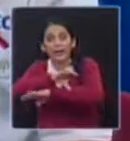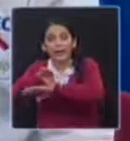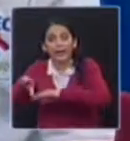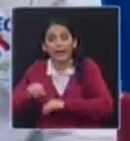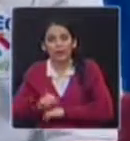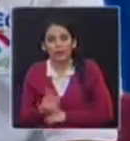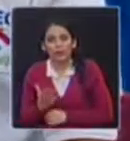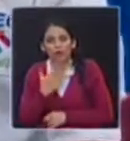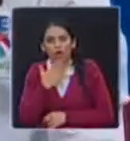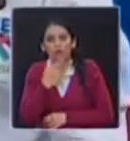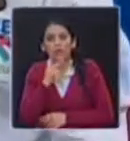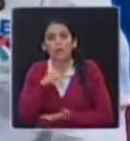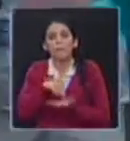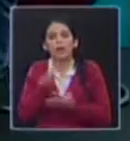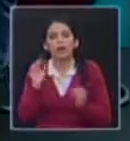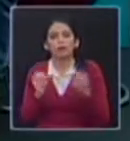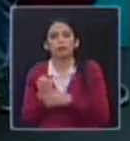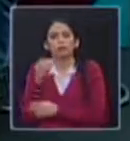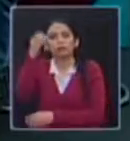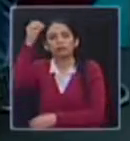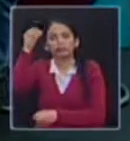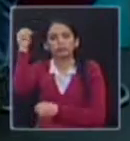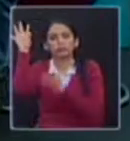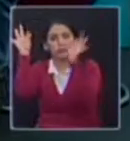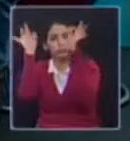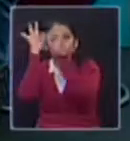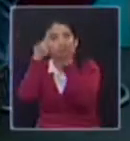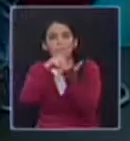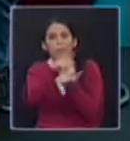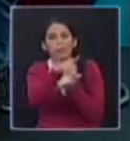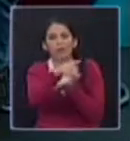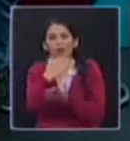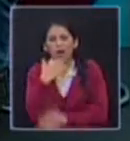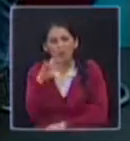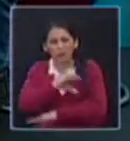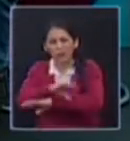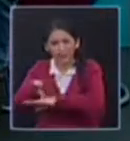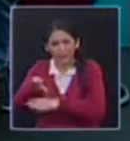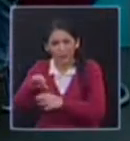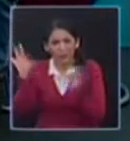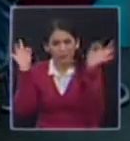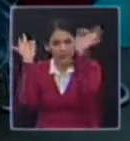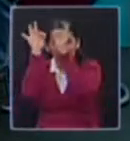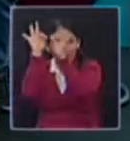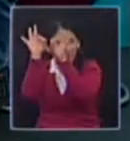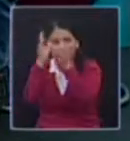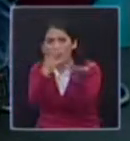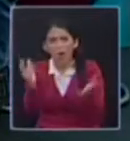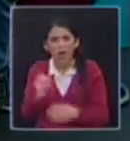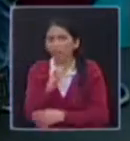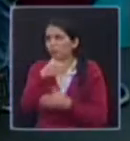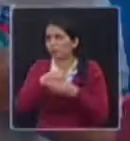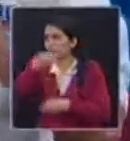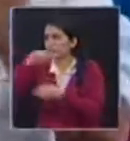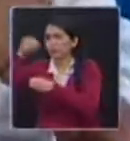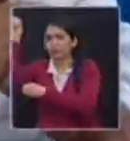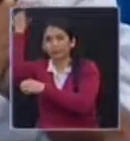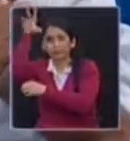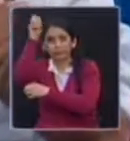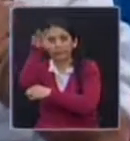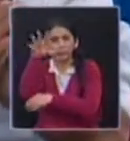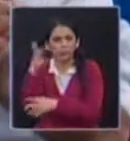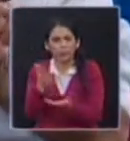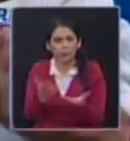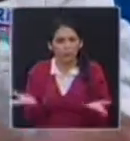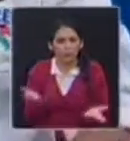las luciérnagas, la luz de las estrellas. Nos atracan nuestro dinero, todo se confabula para que el sector